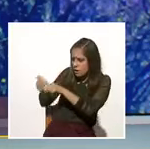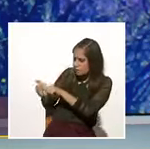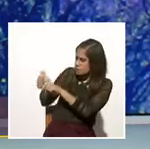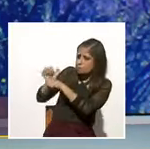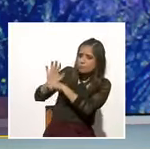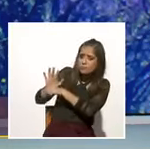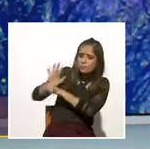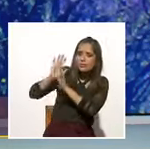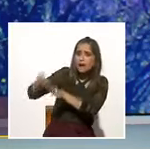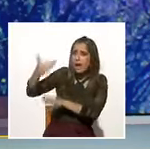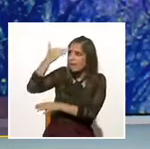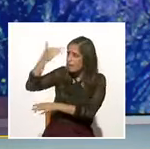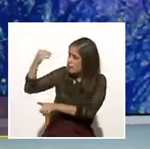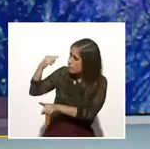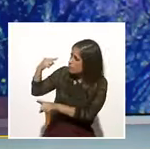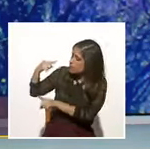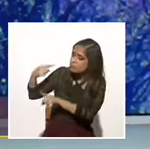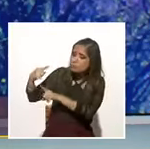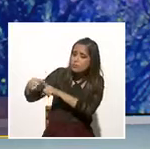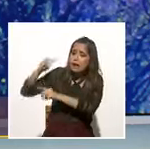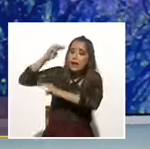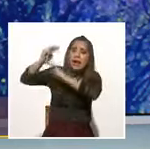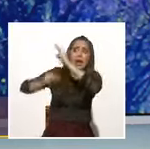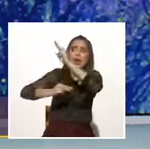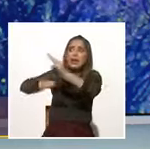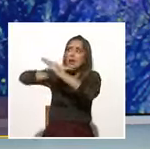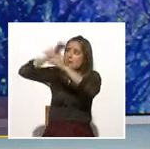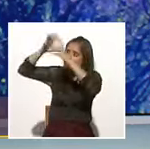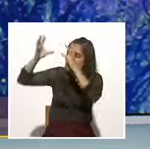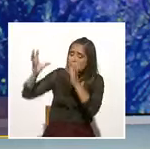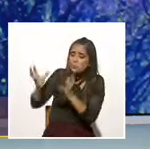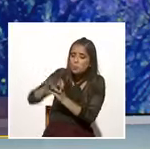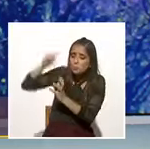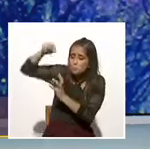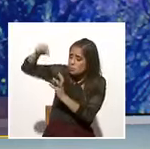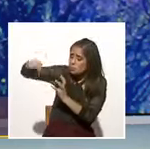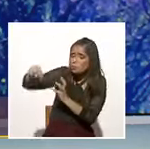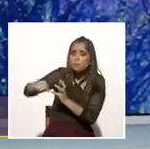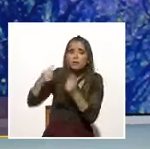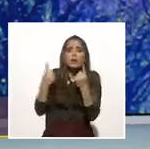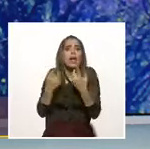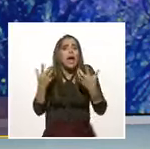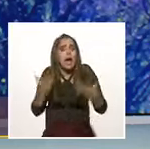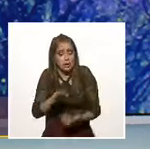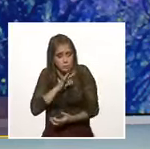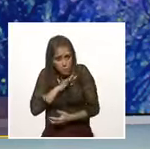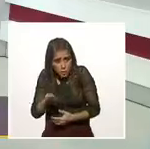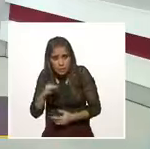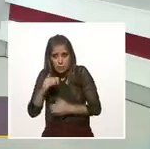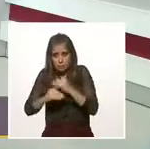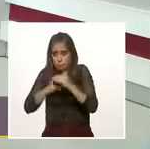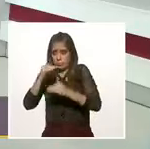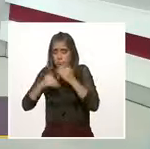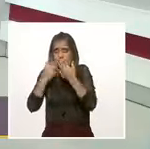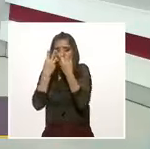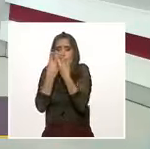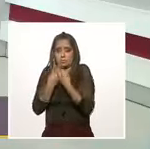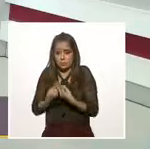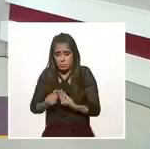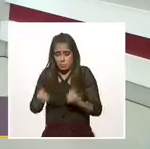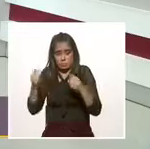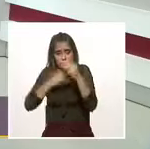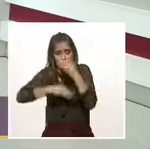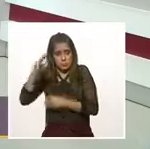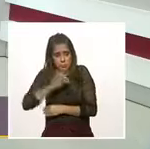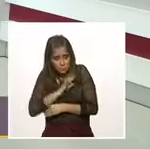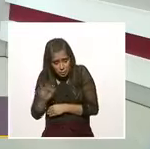tan larga, tan global, que nos afecta tanto a todos, aún así se puede ser resiliente y se debe ser